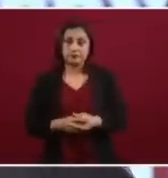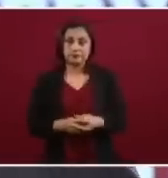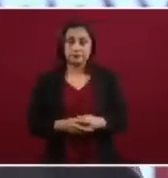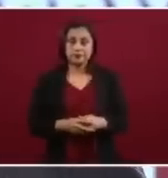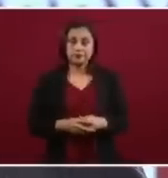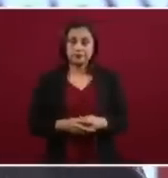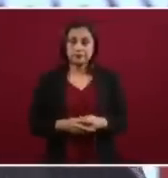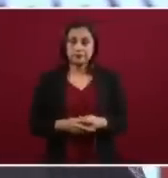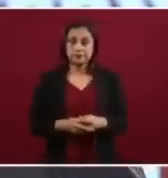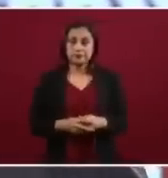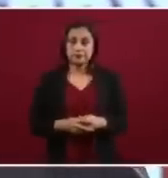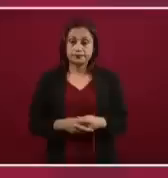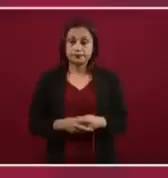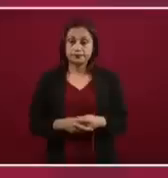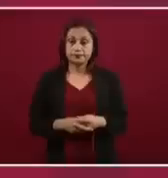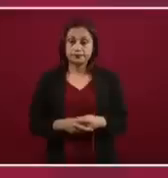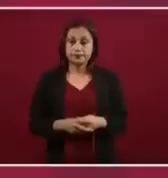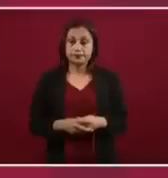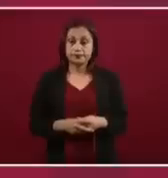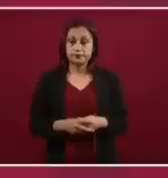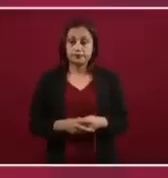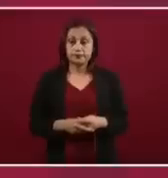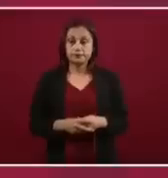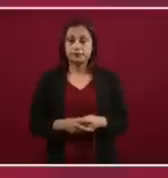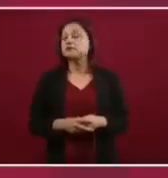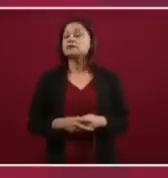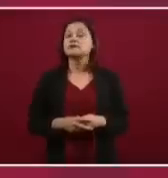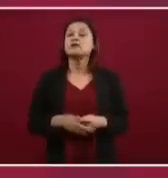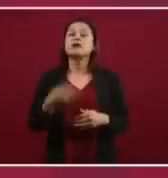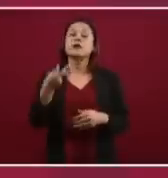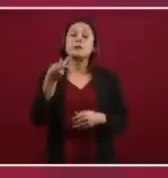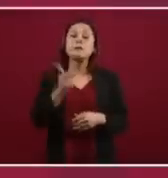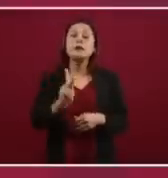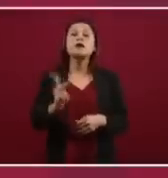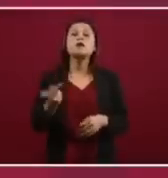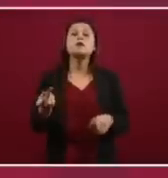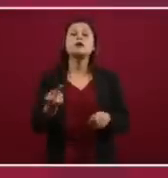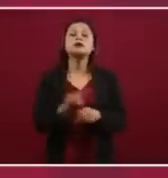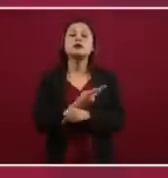que se distinguían por cobrar bastante